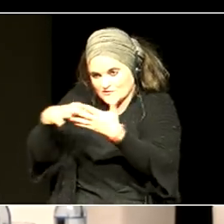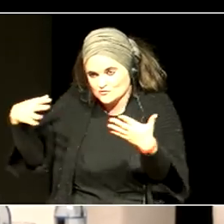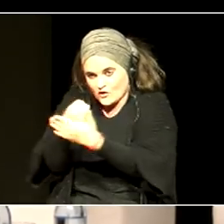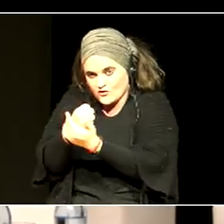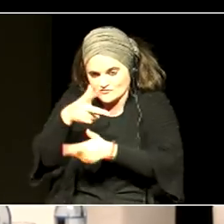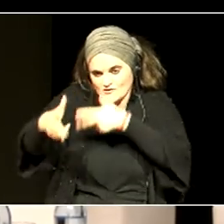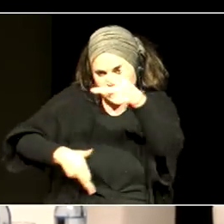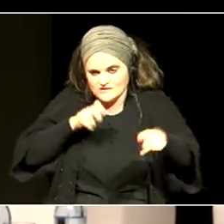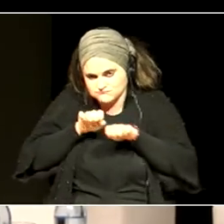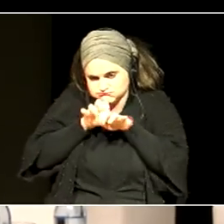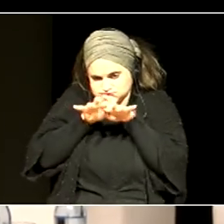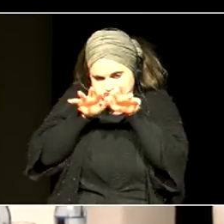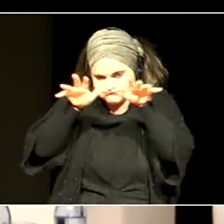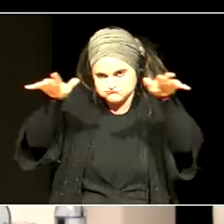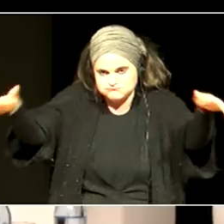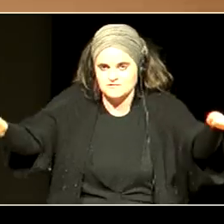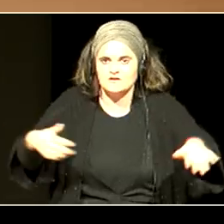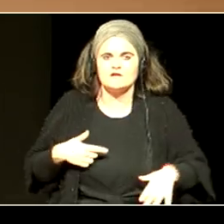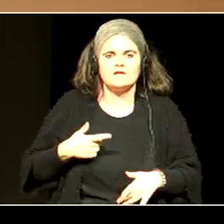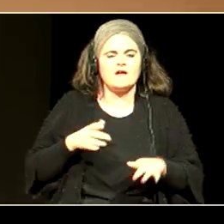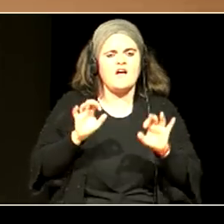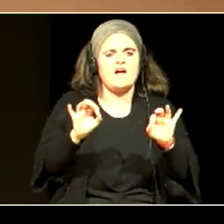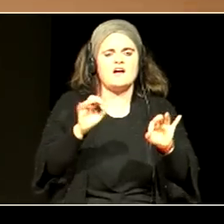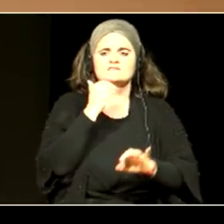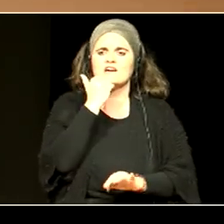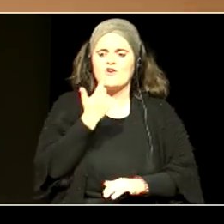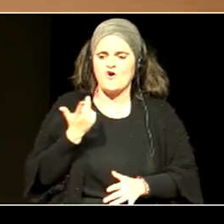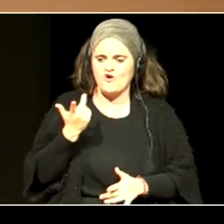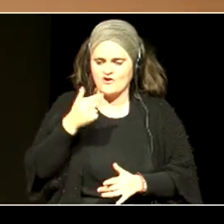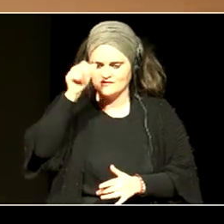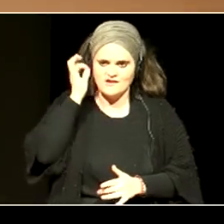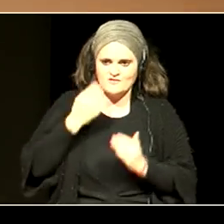todo eusk no se podía hacer algo así como con la